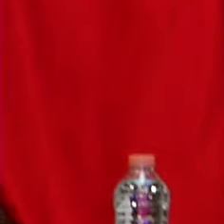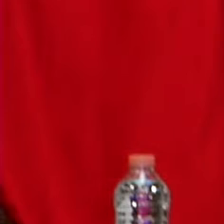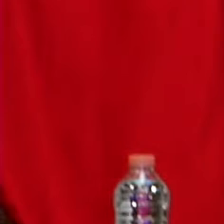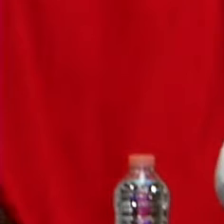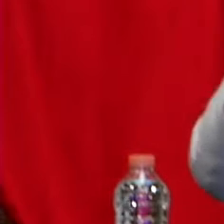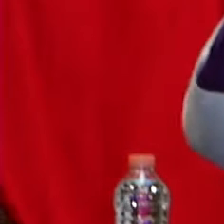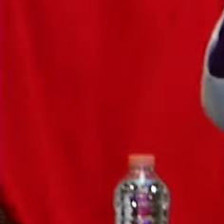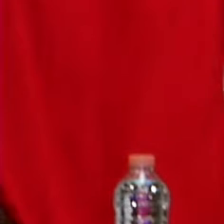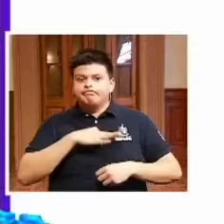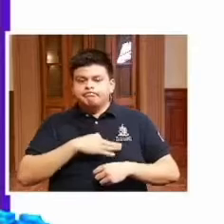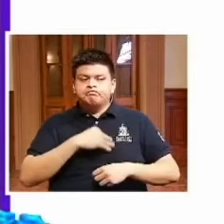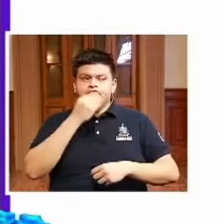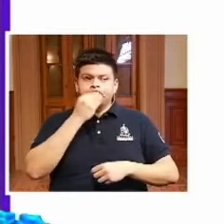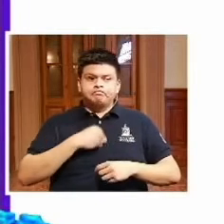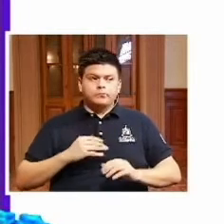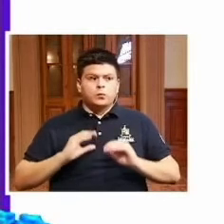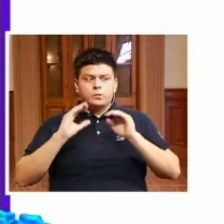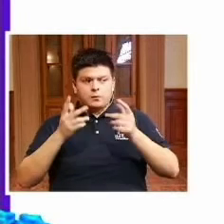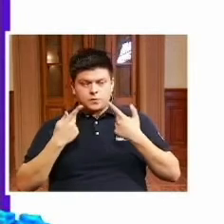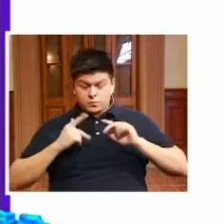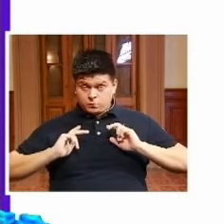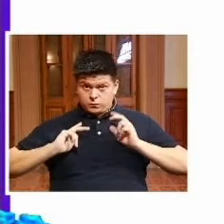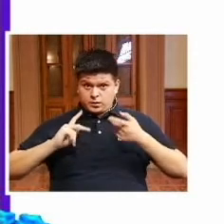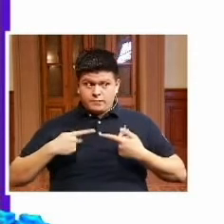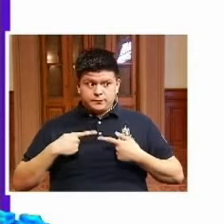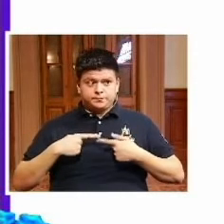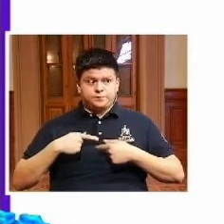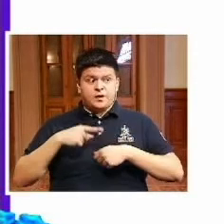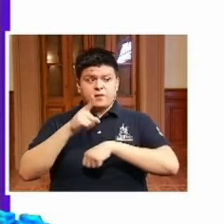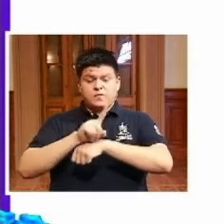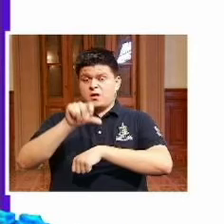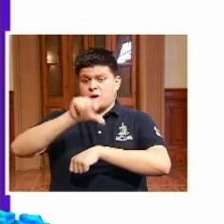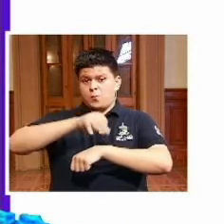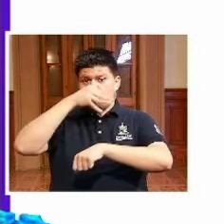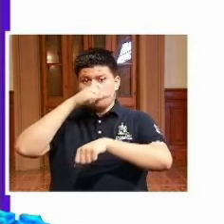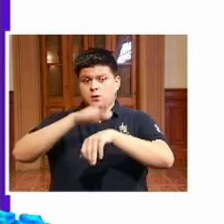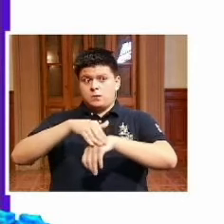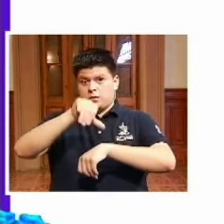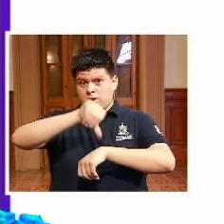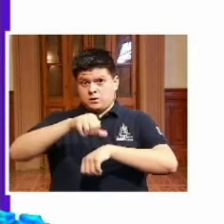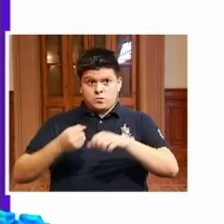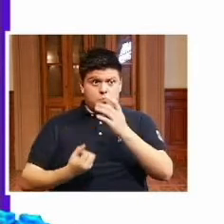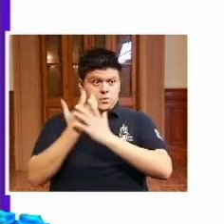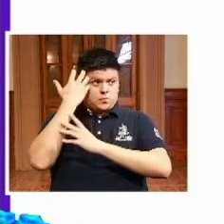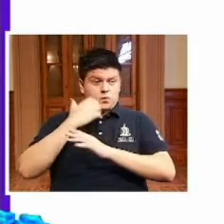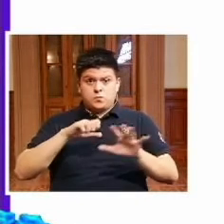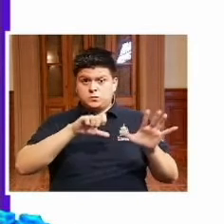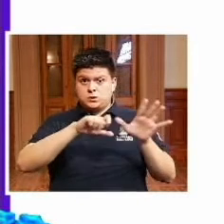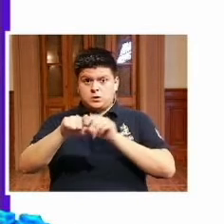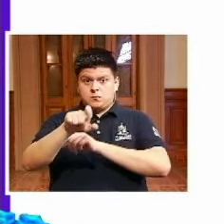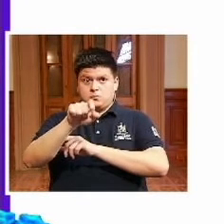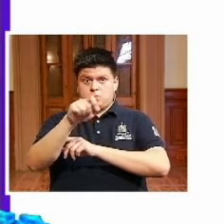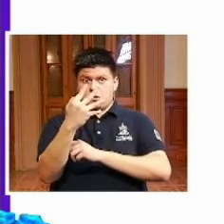Salud, Manuel de la O. Cavazos. Hoy reportamos nuestro estado 624 pacientes contagiados de